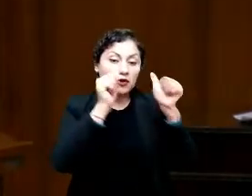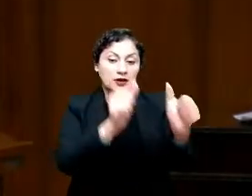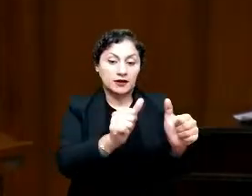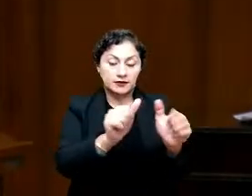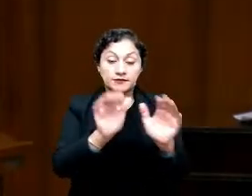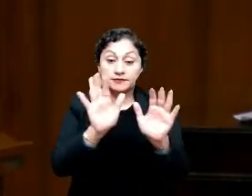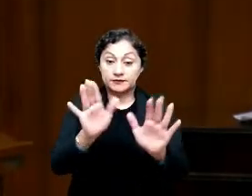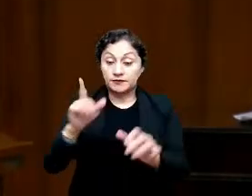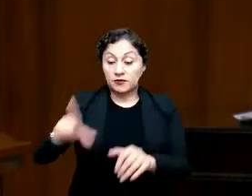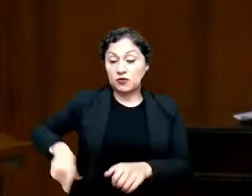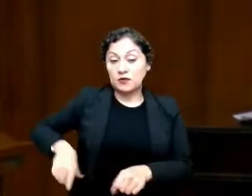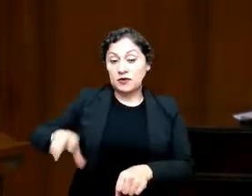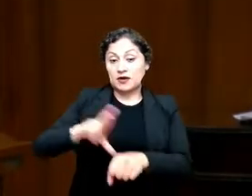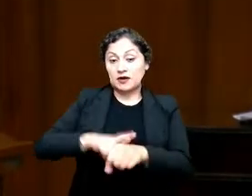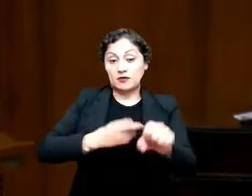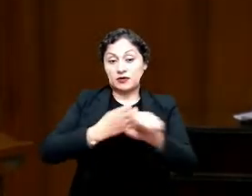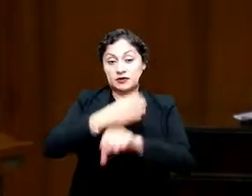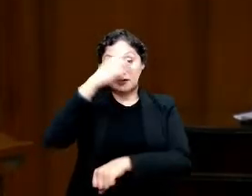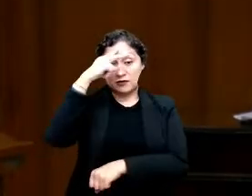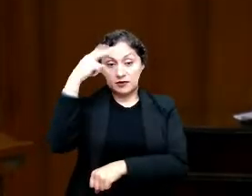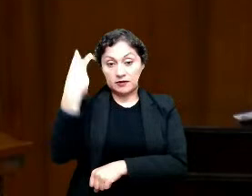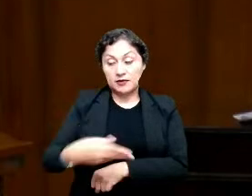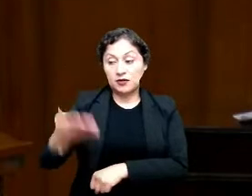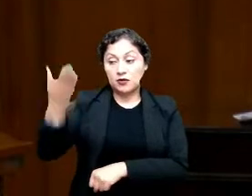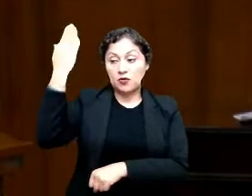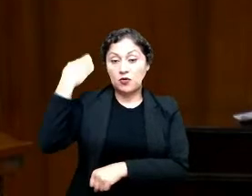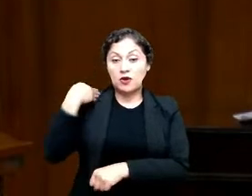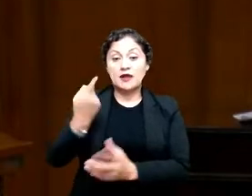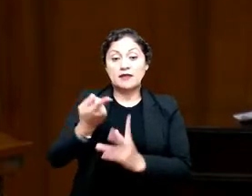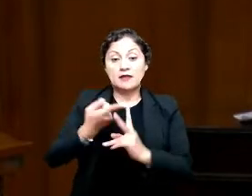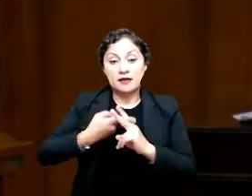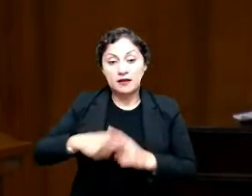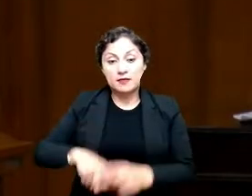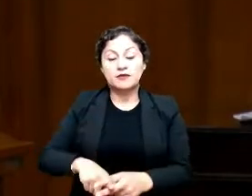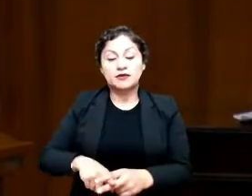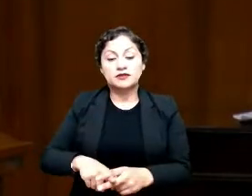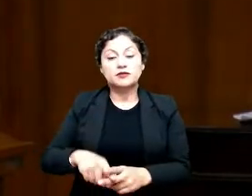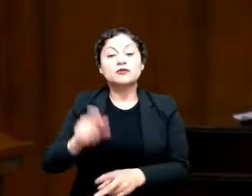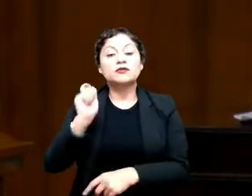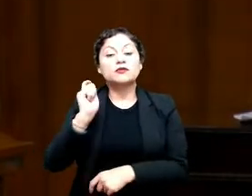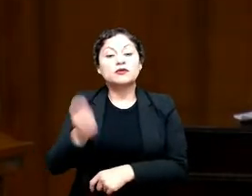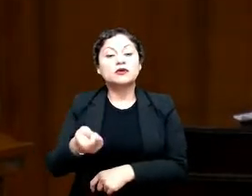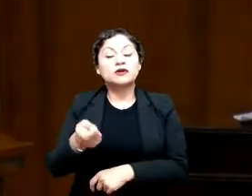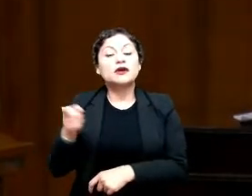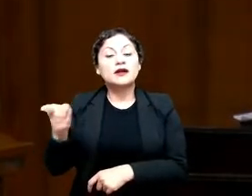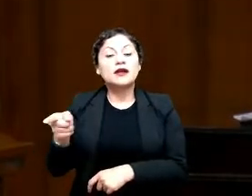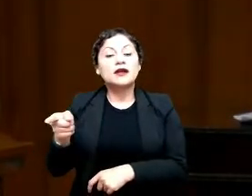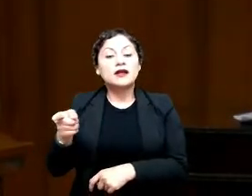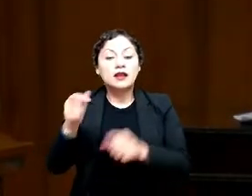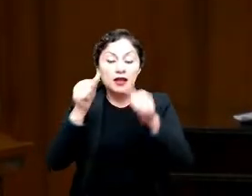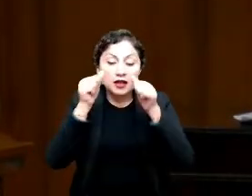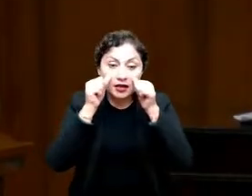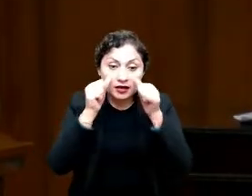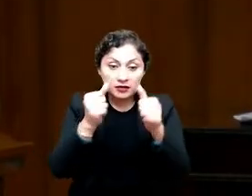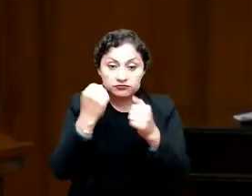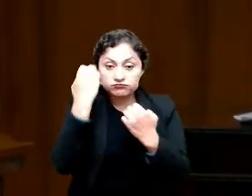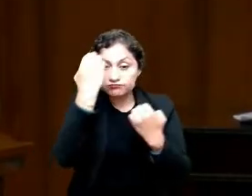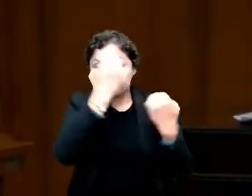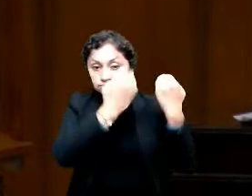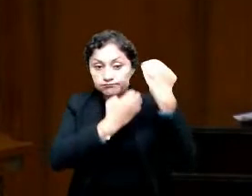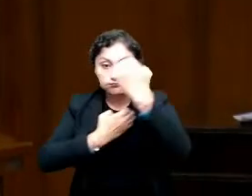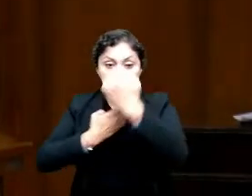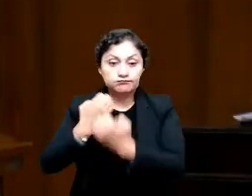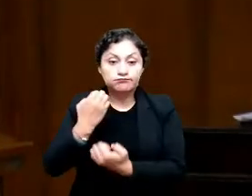del Estado de México al iniciar su gobierno, unos meses después, es estudiar la posibilidad de